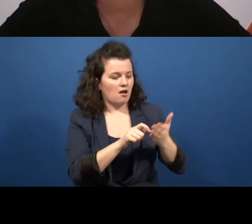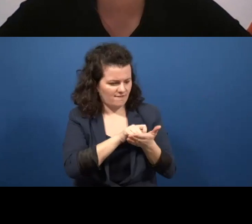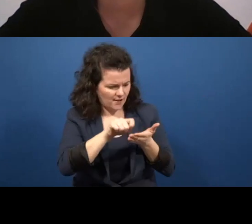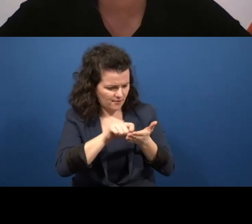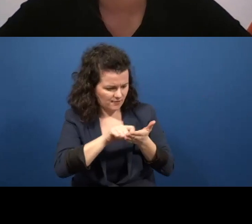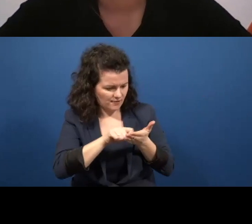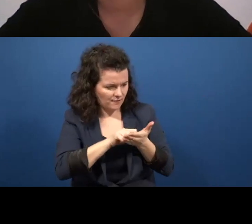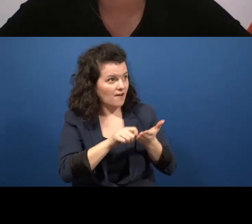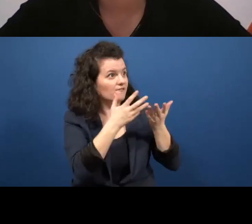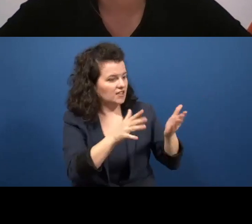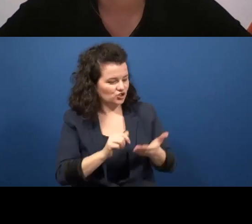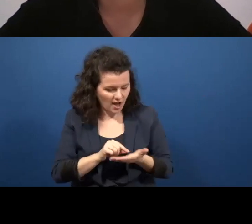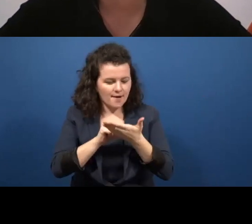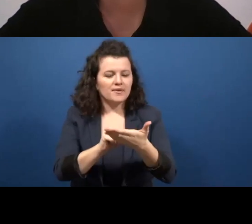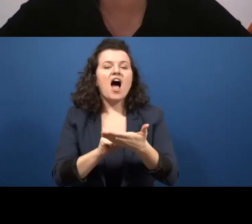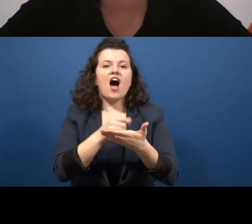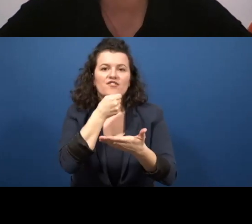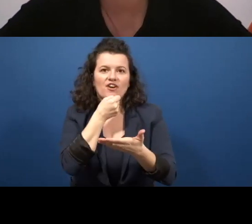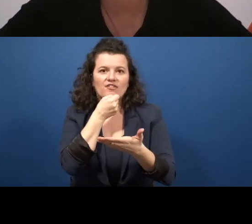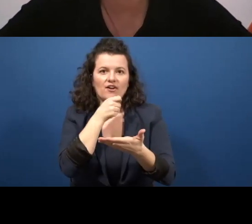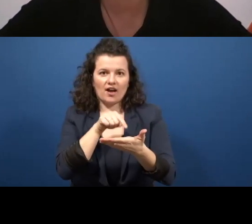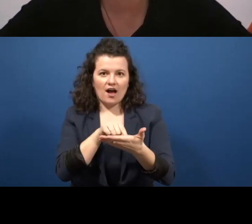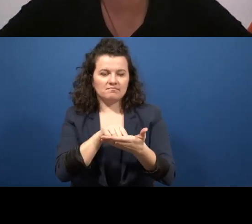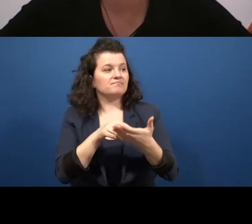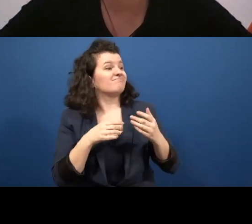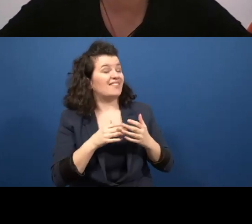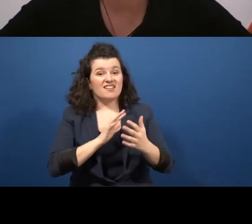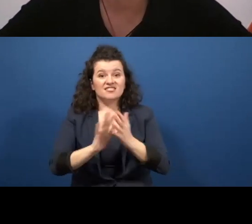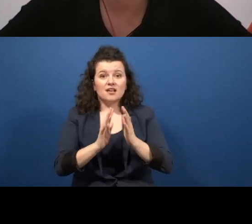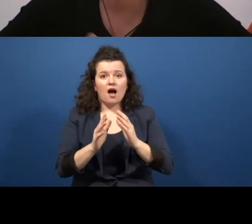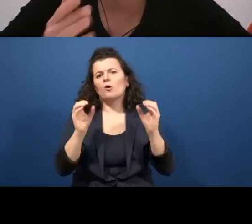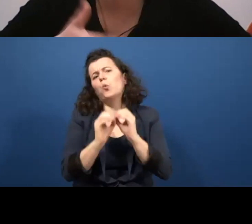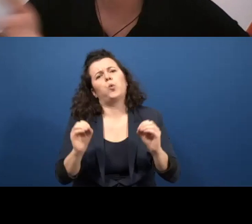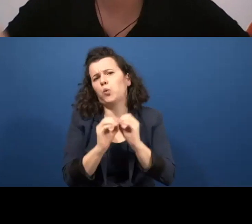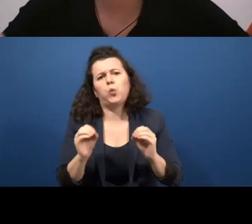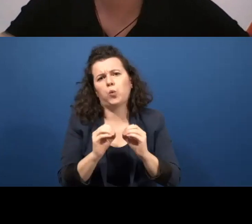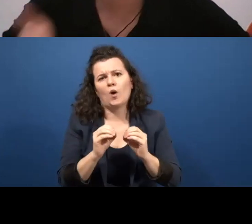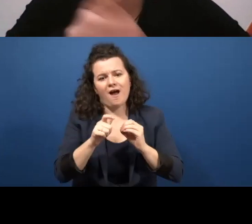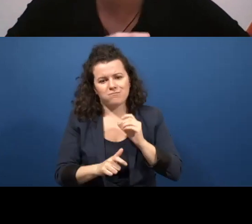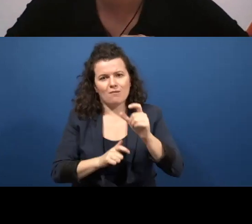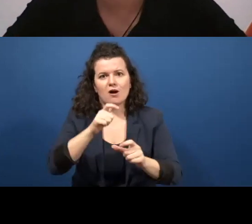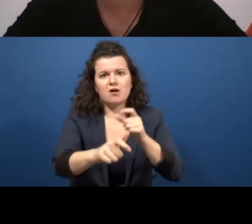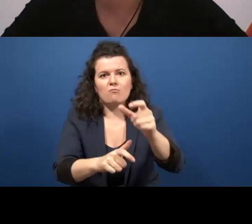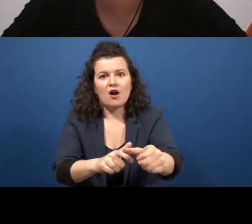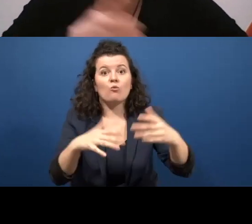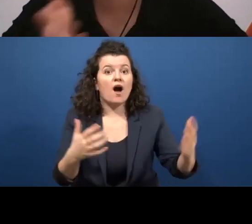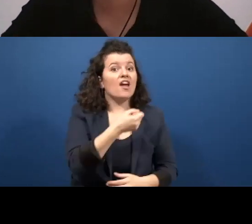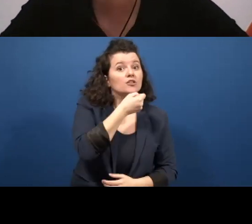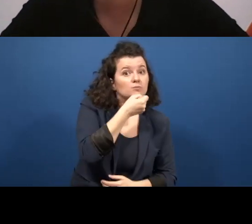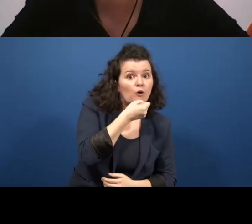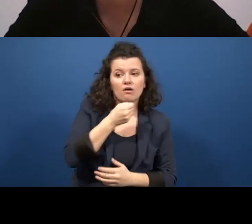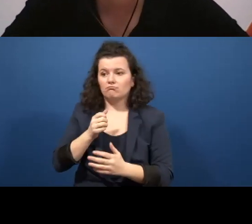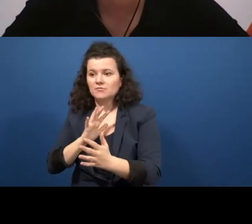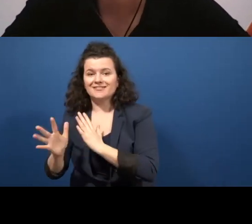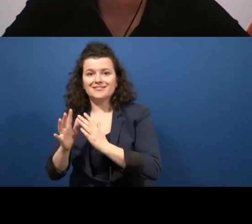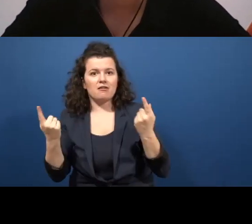utilizada en interpretación de conferencias en lenguas orales, pues no existe en la lengua de signos porque los dos